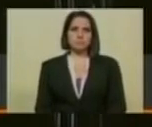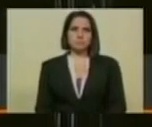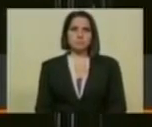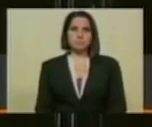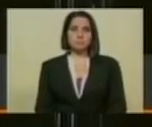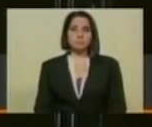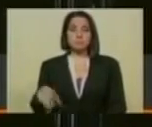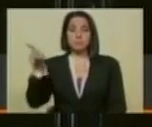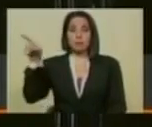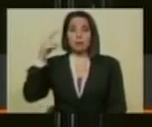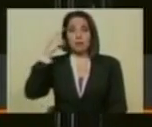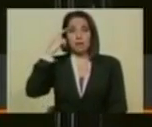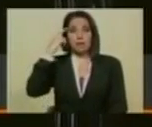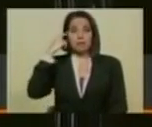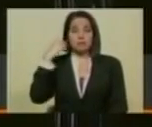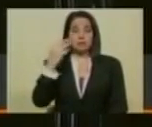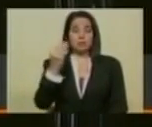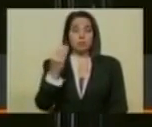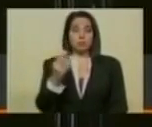Él sabe mucho.